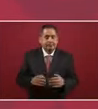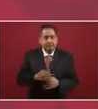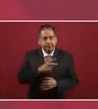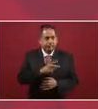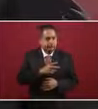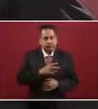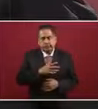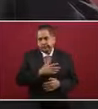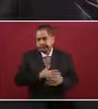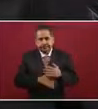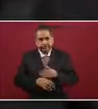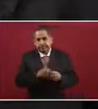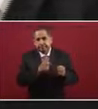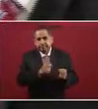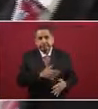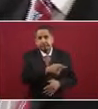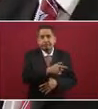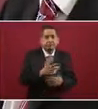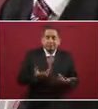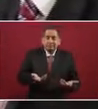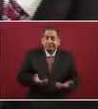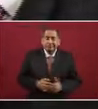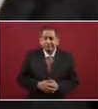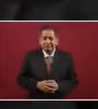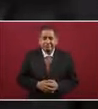Desgastan incluso un